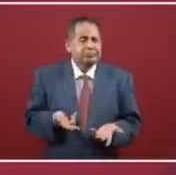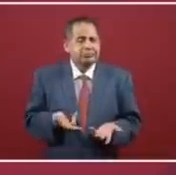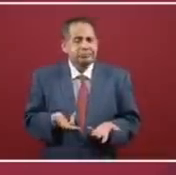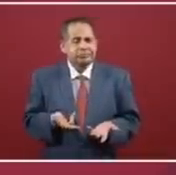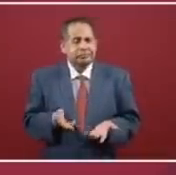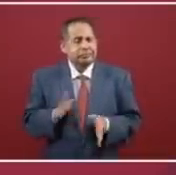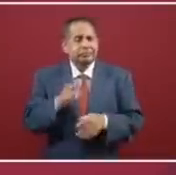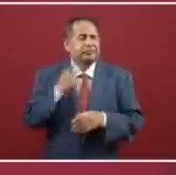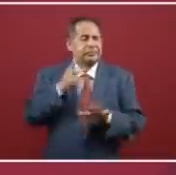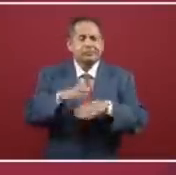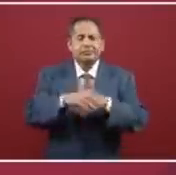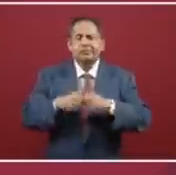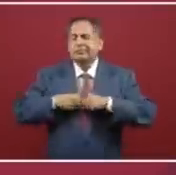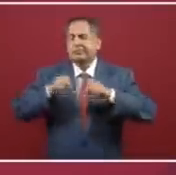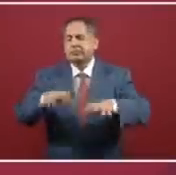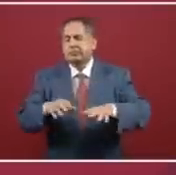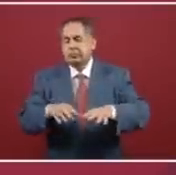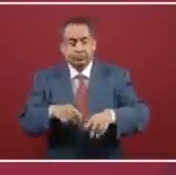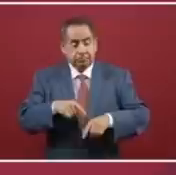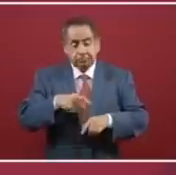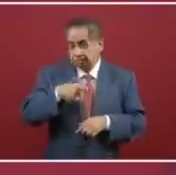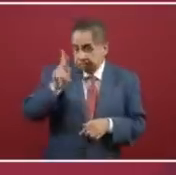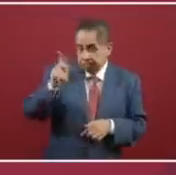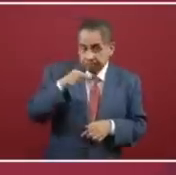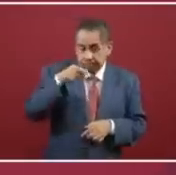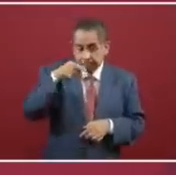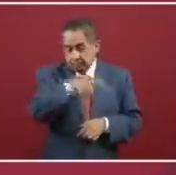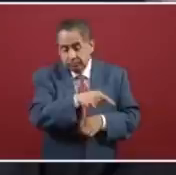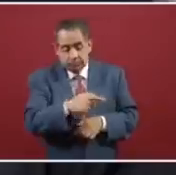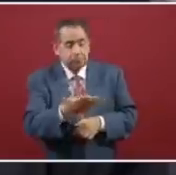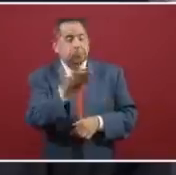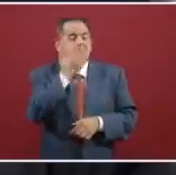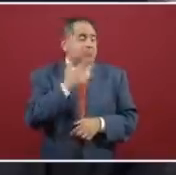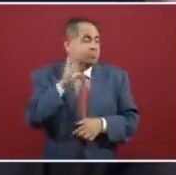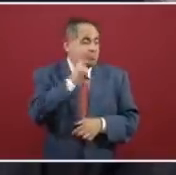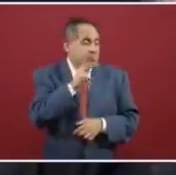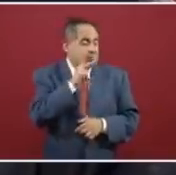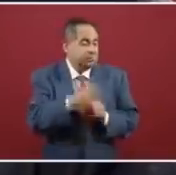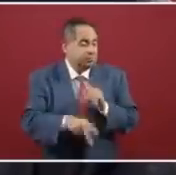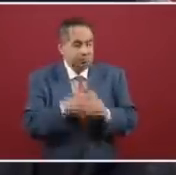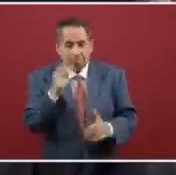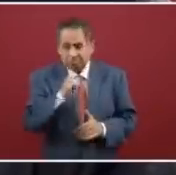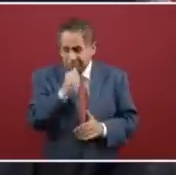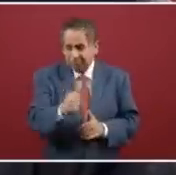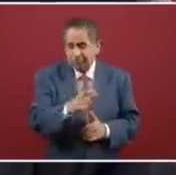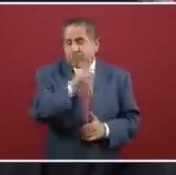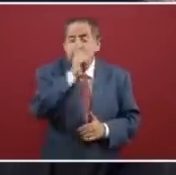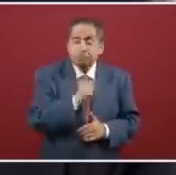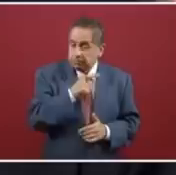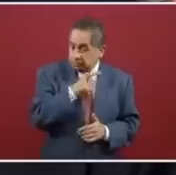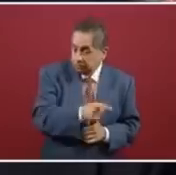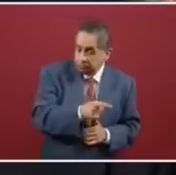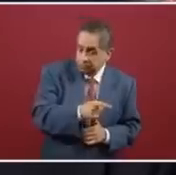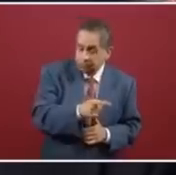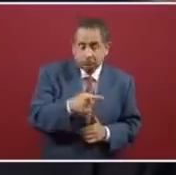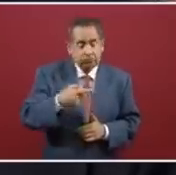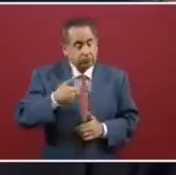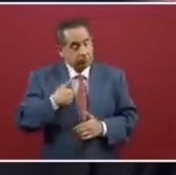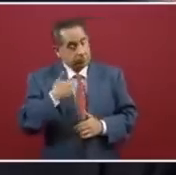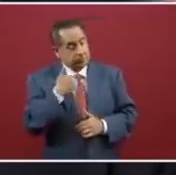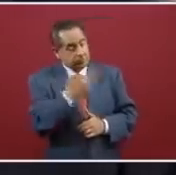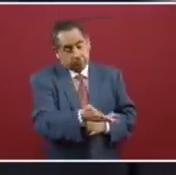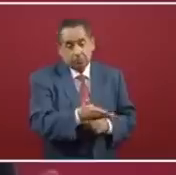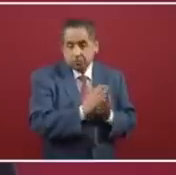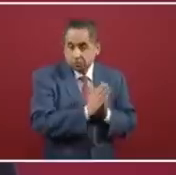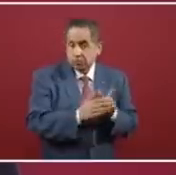de la vida pública pero si no es cierto le pido que él